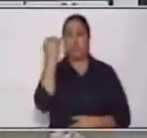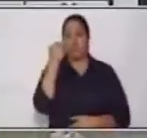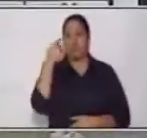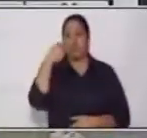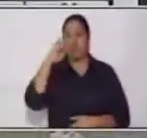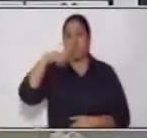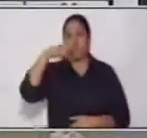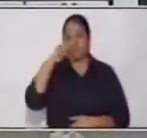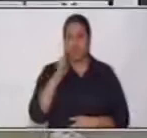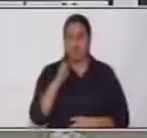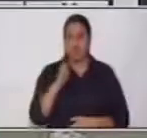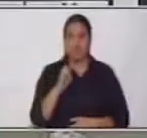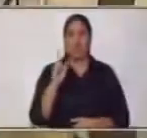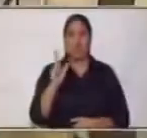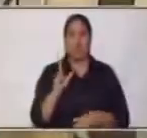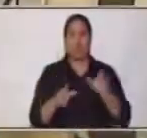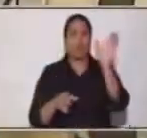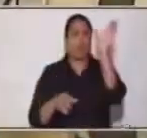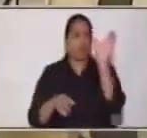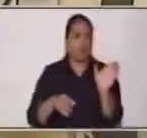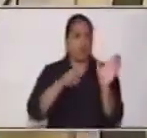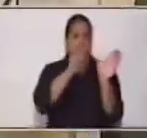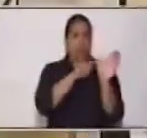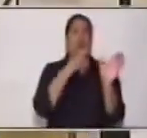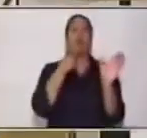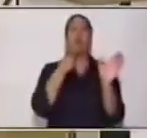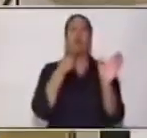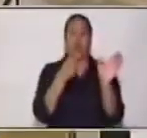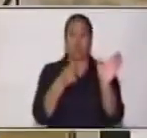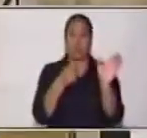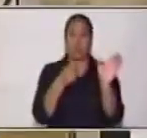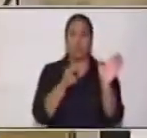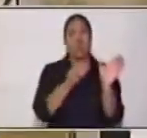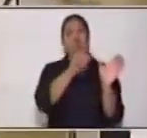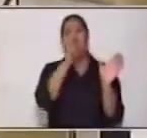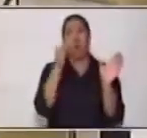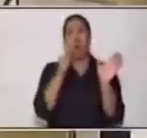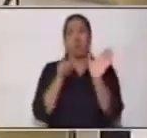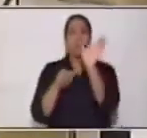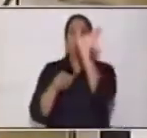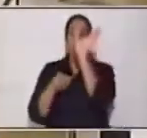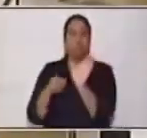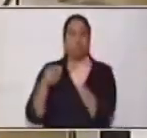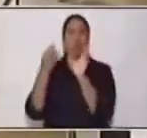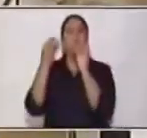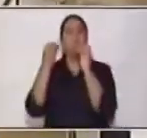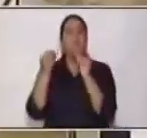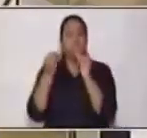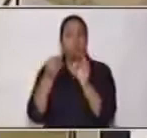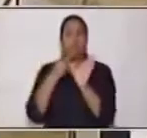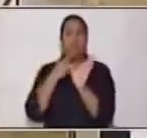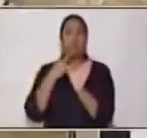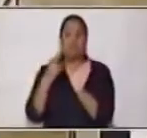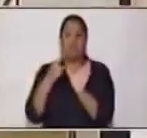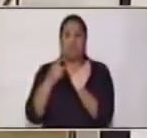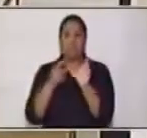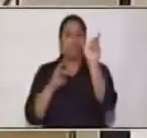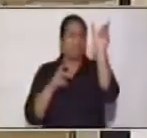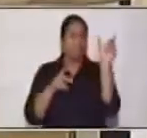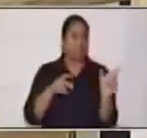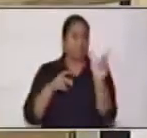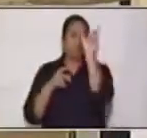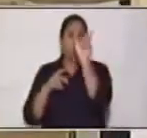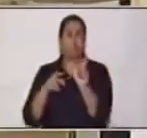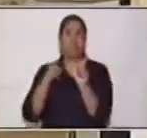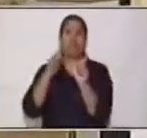sistema consistente. Con una respuesta, o puede ser que tenga muchas respuestas. Muchas respuestas. Por eso es que yo tengo